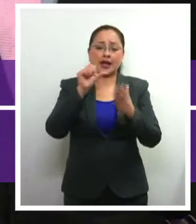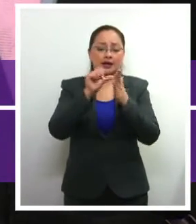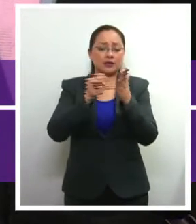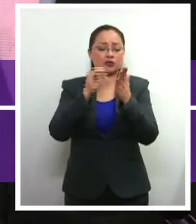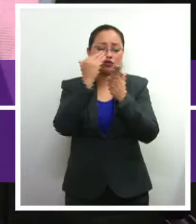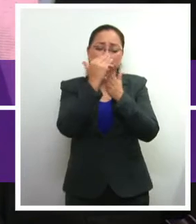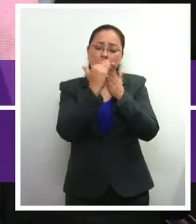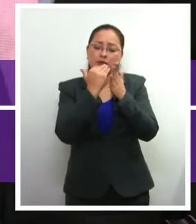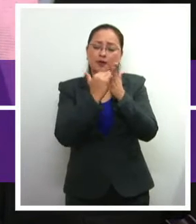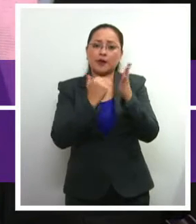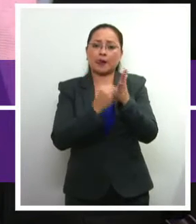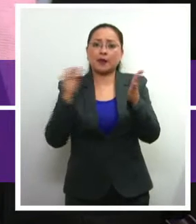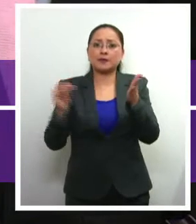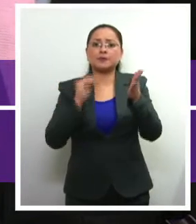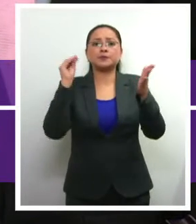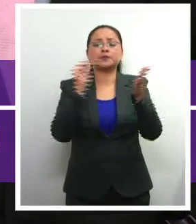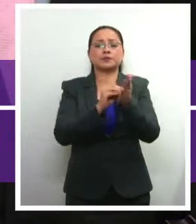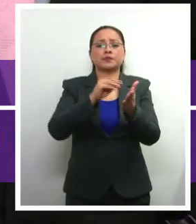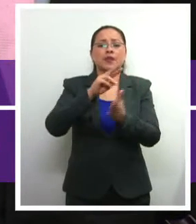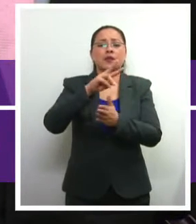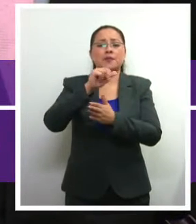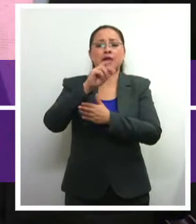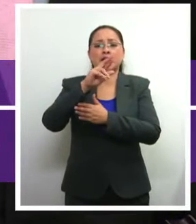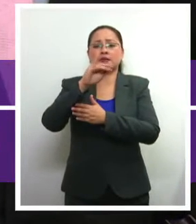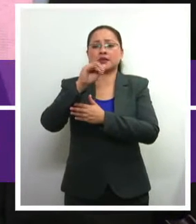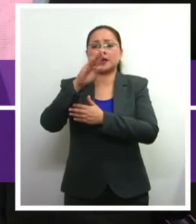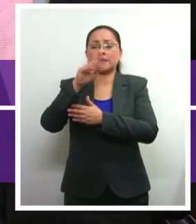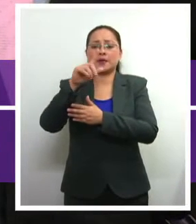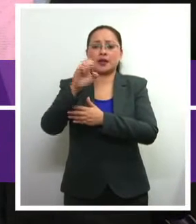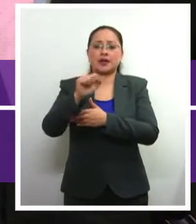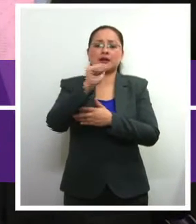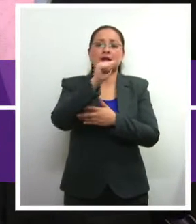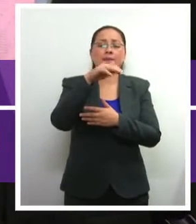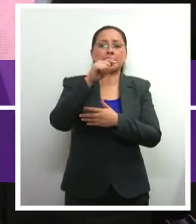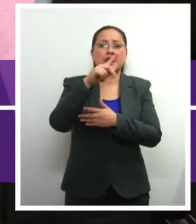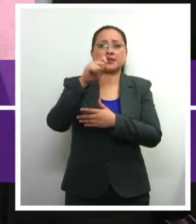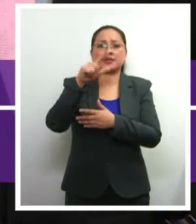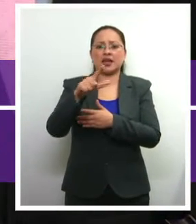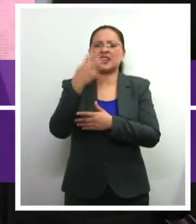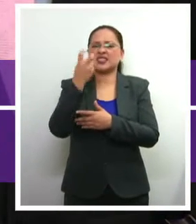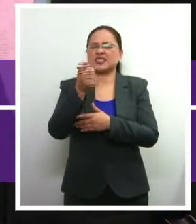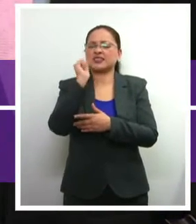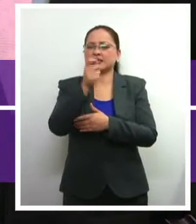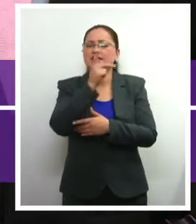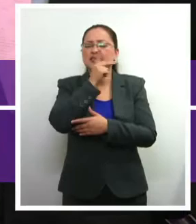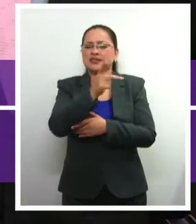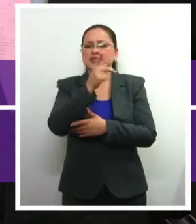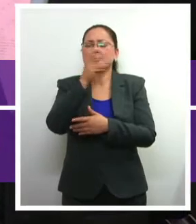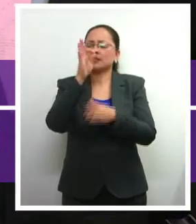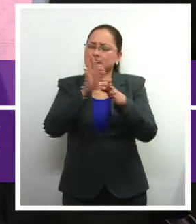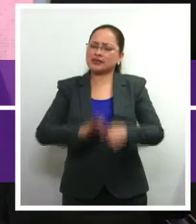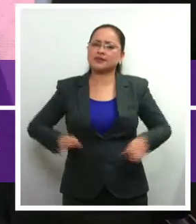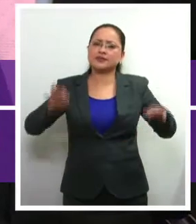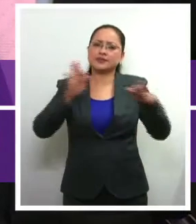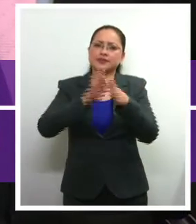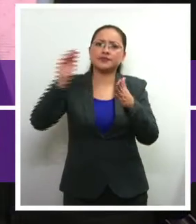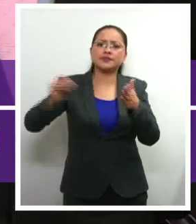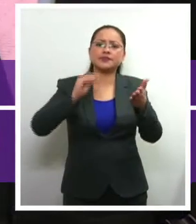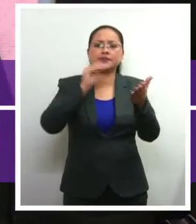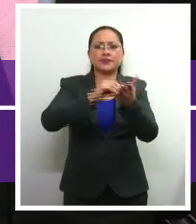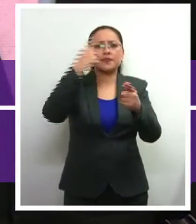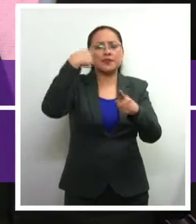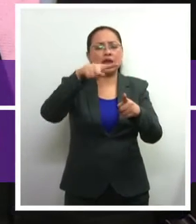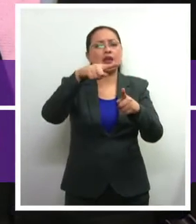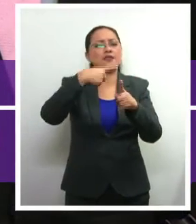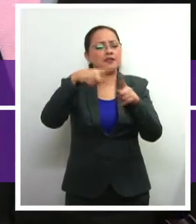el principio de variable ambiental, introduciendo este punto como elemento trascendental en el proceso